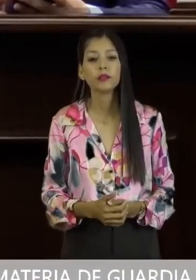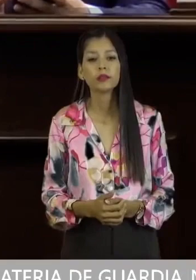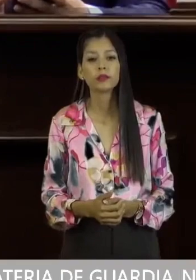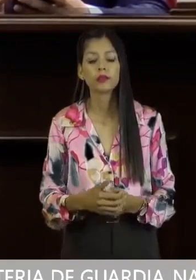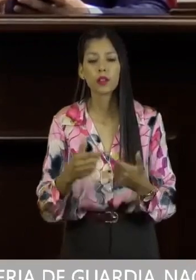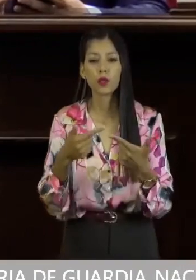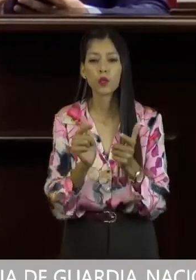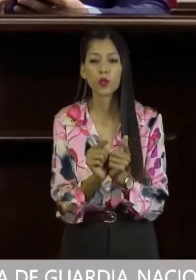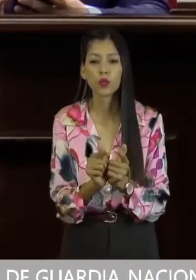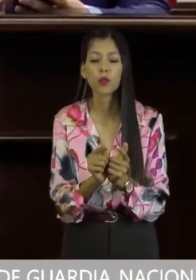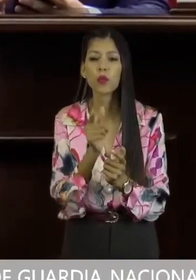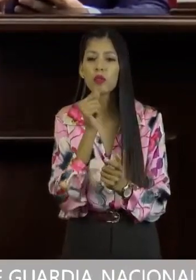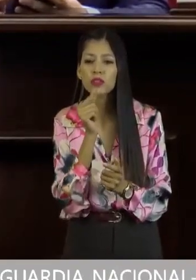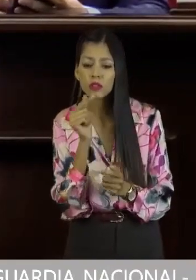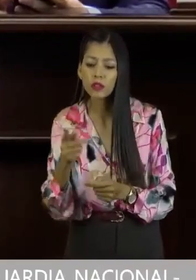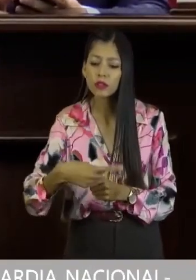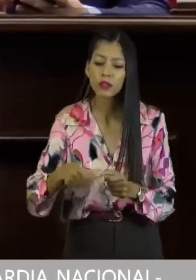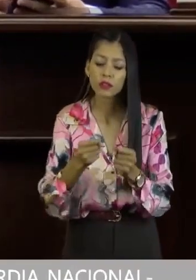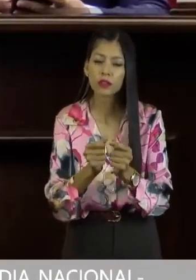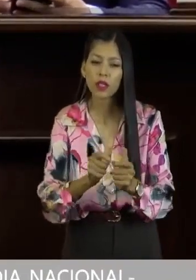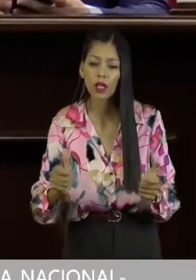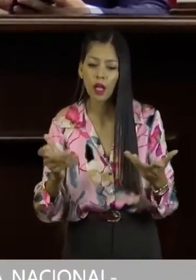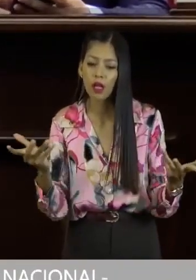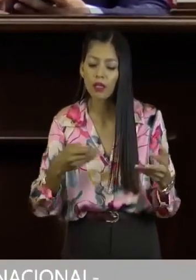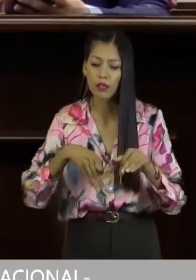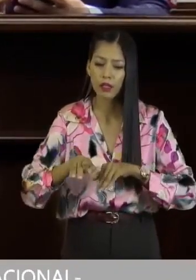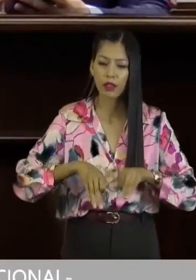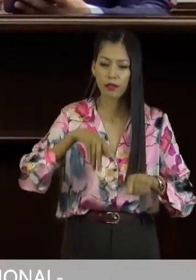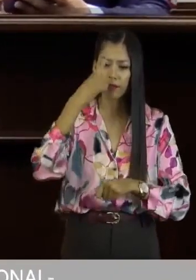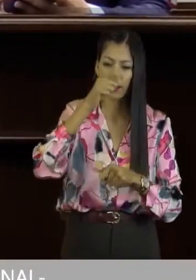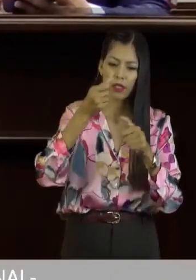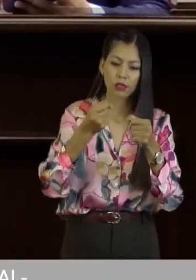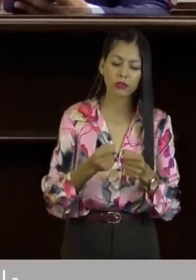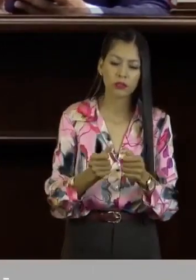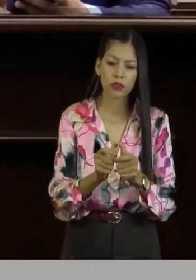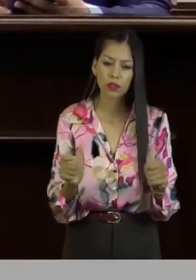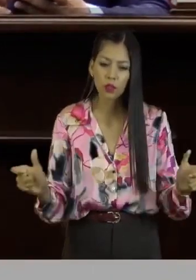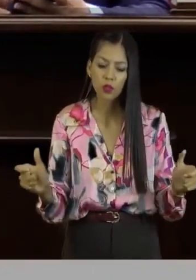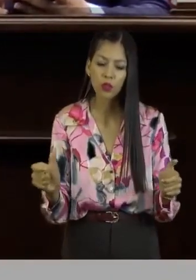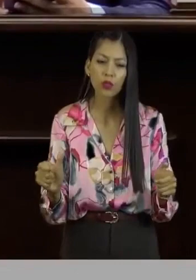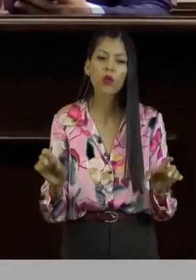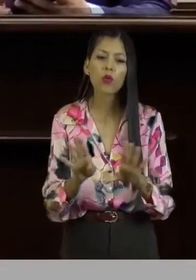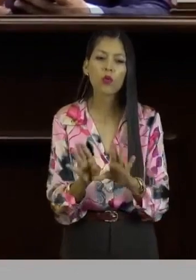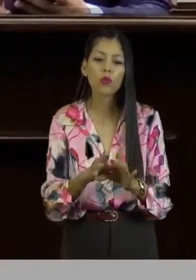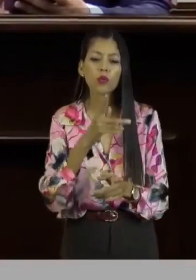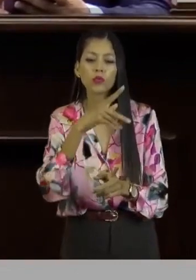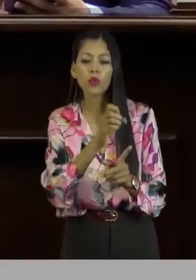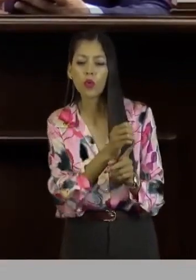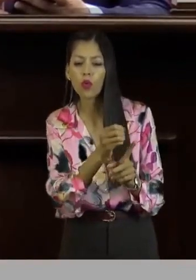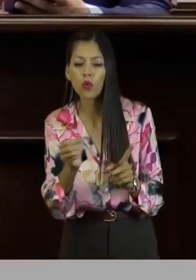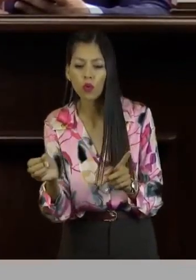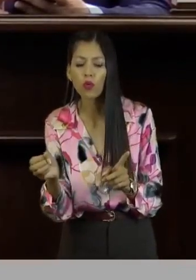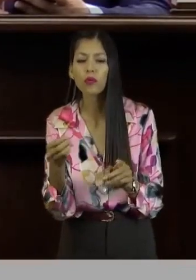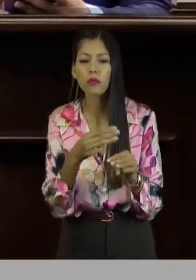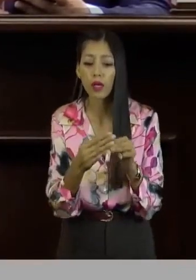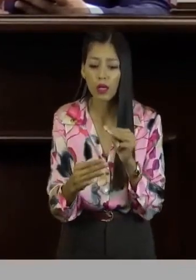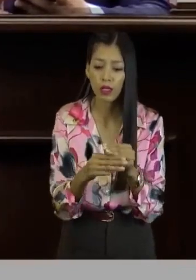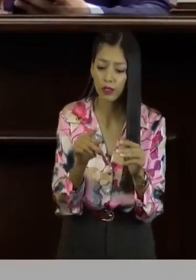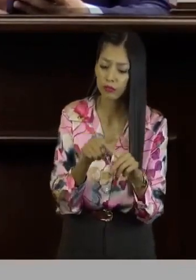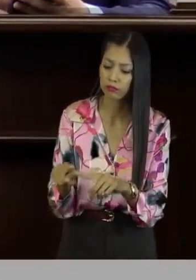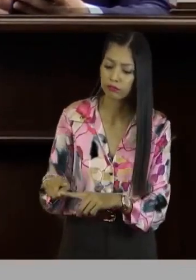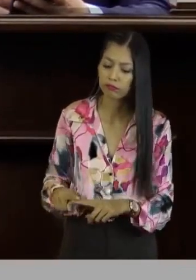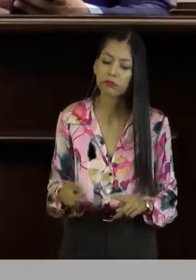Permanente realizará las tareas de seguridad pública con su organización y medios y